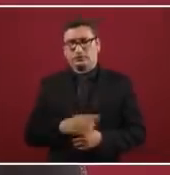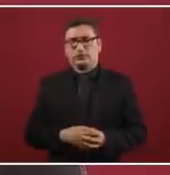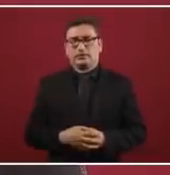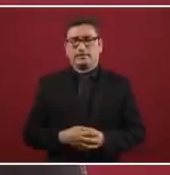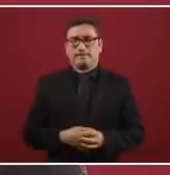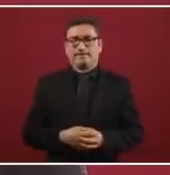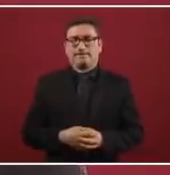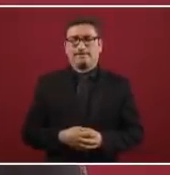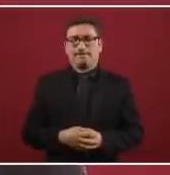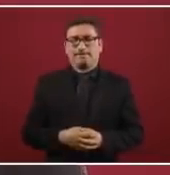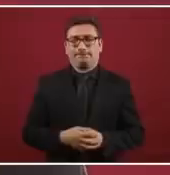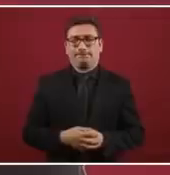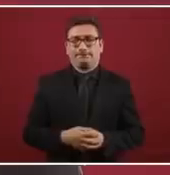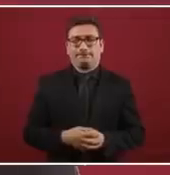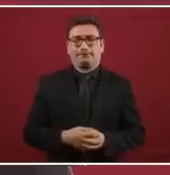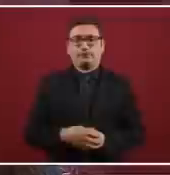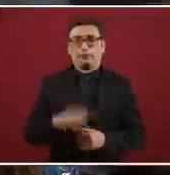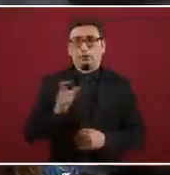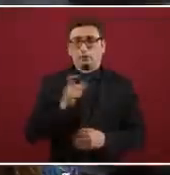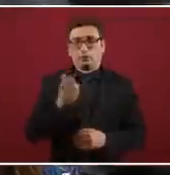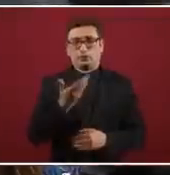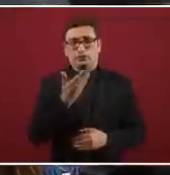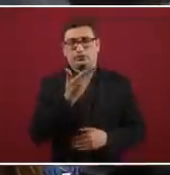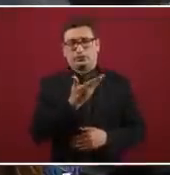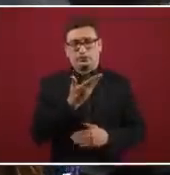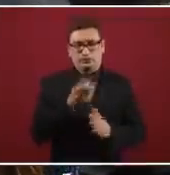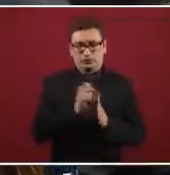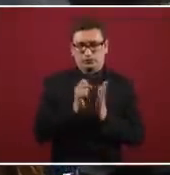que en el caso de la solicitud de extradición